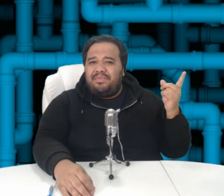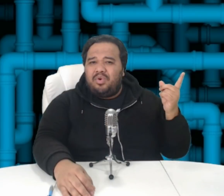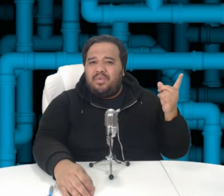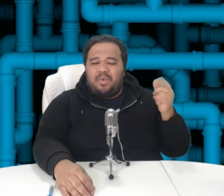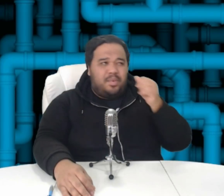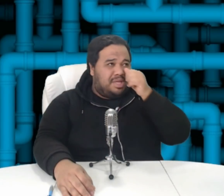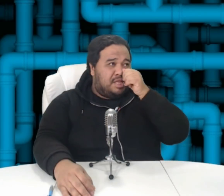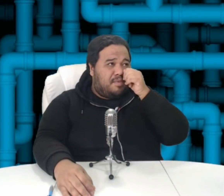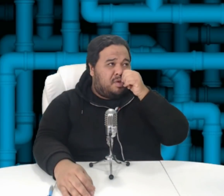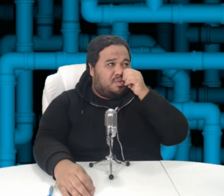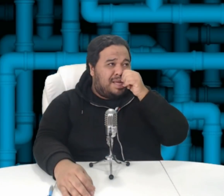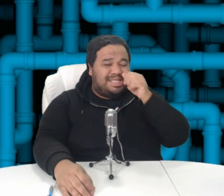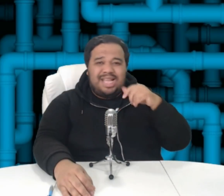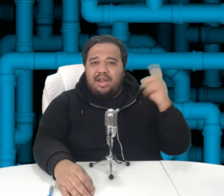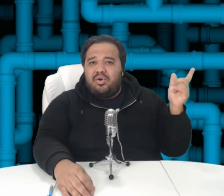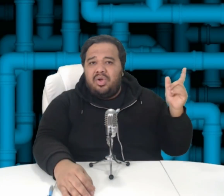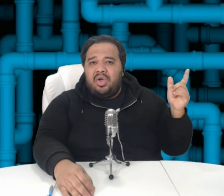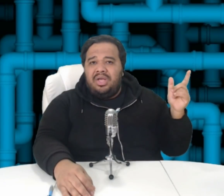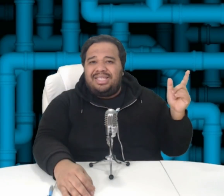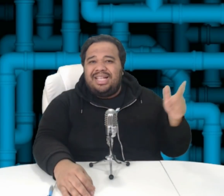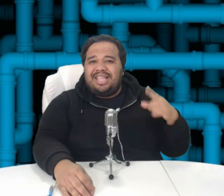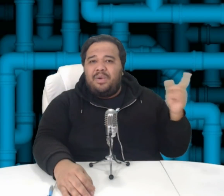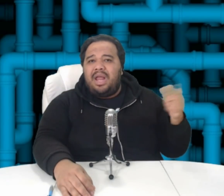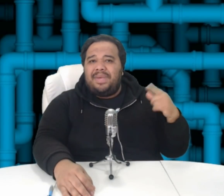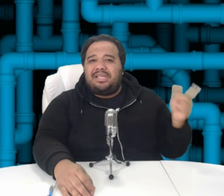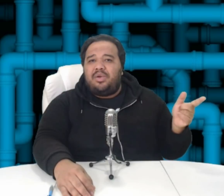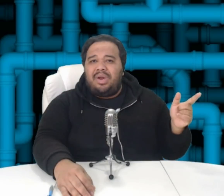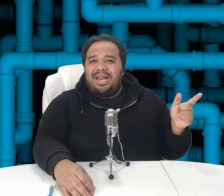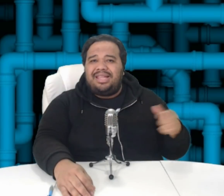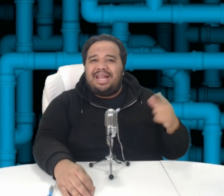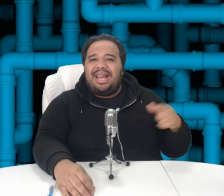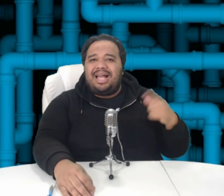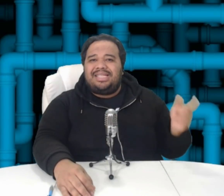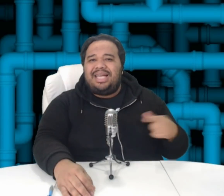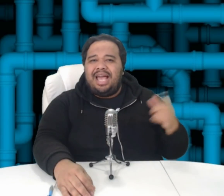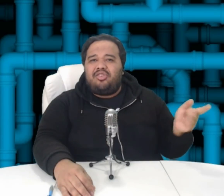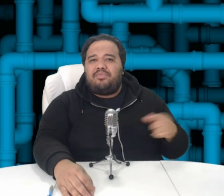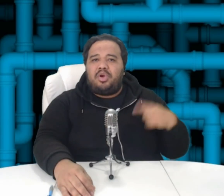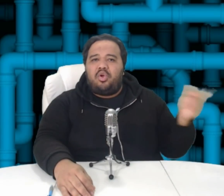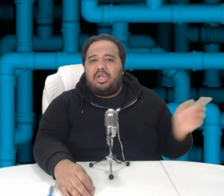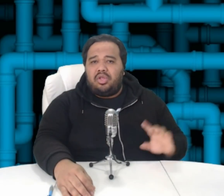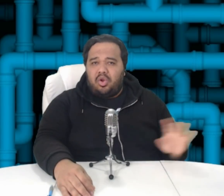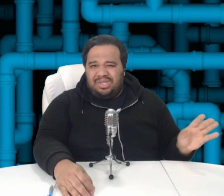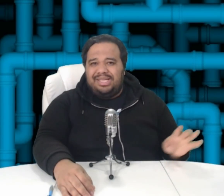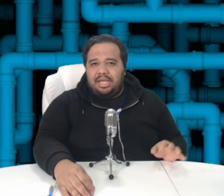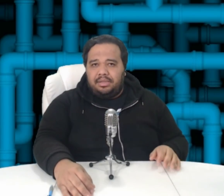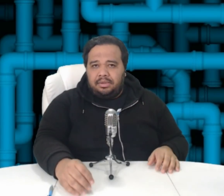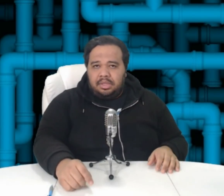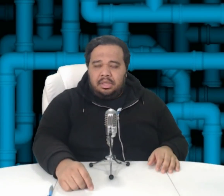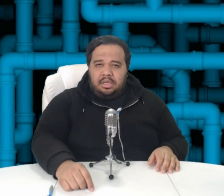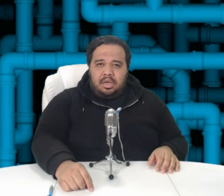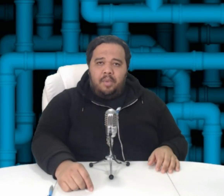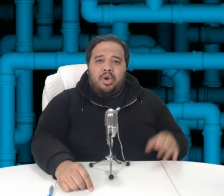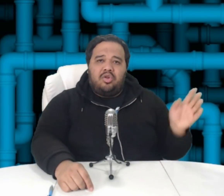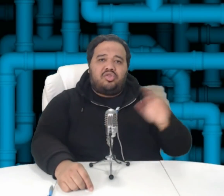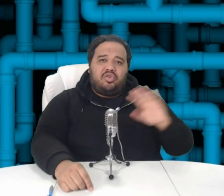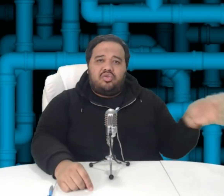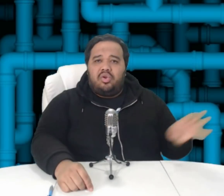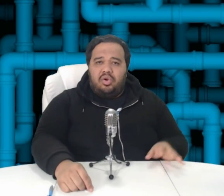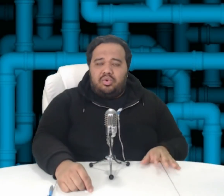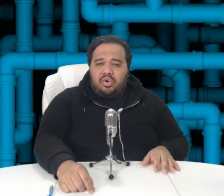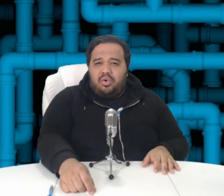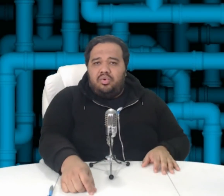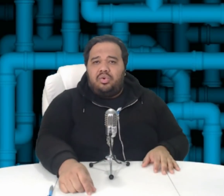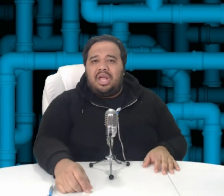permanente, como si el tipo fuese un anciano sentado en la mecedora en la entrada de la casa quejándose porque los nietos no lo visitan, o porque los